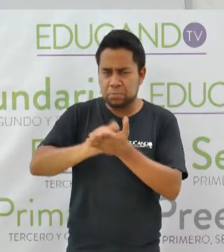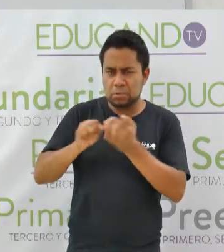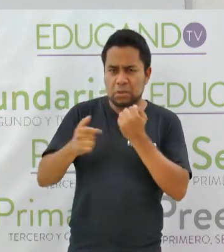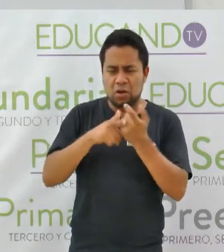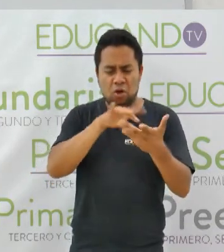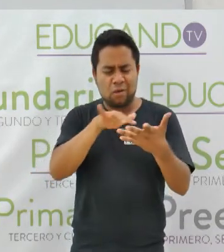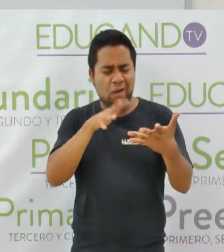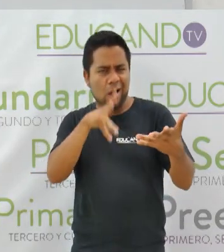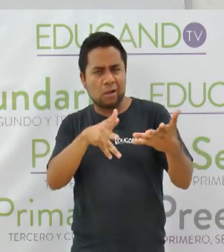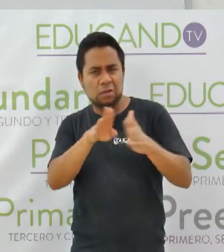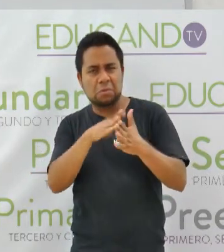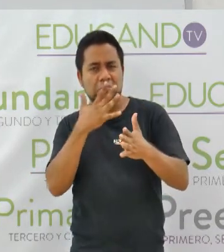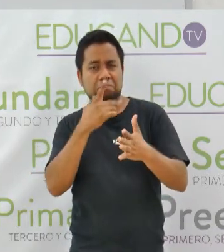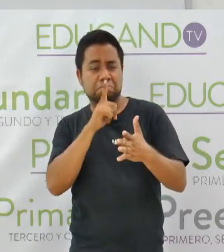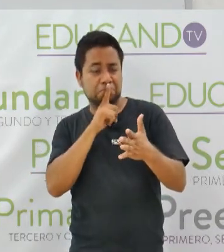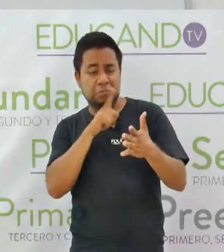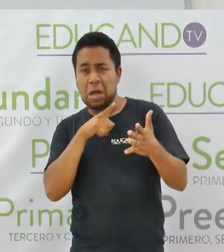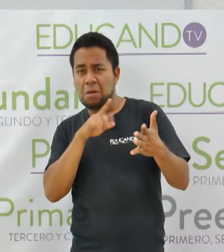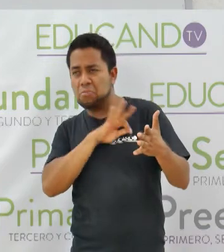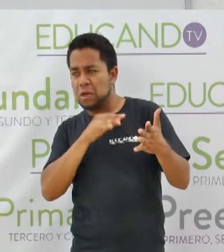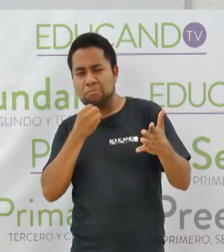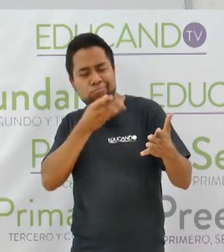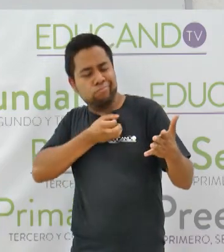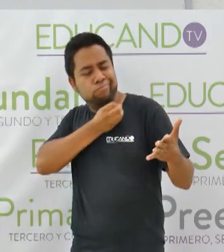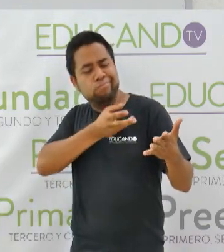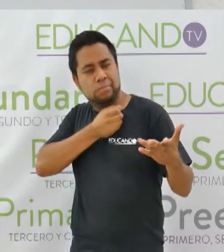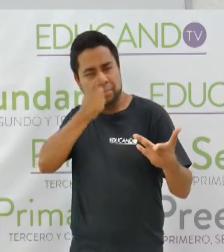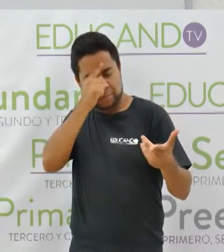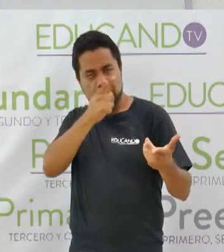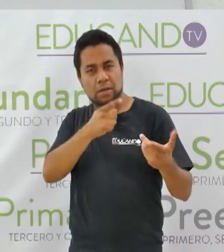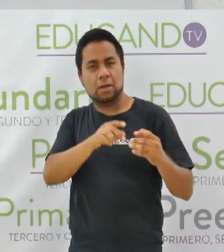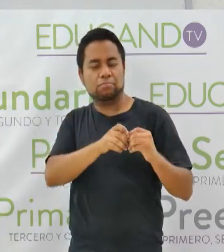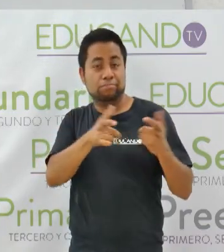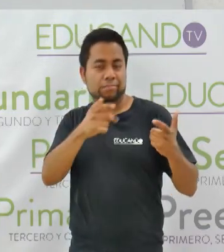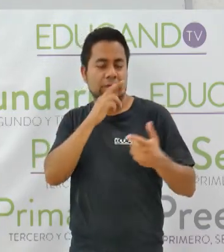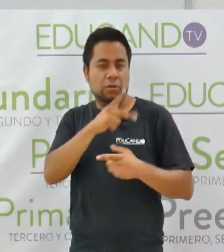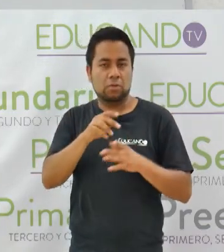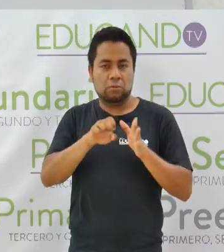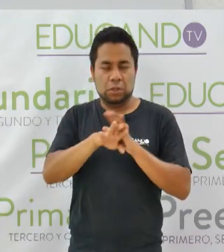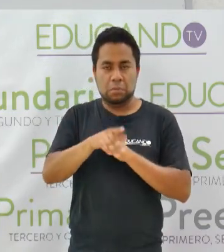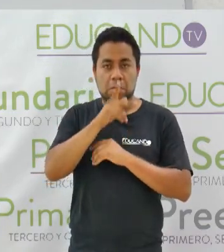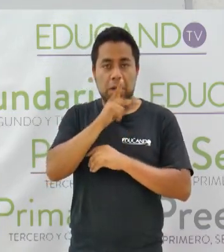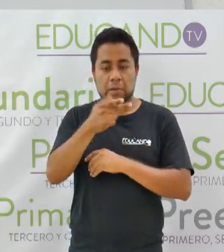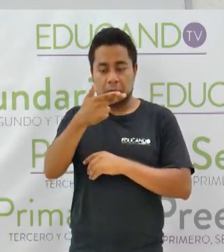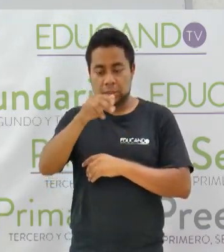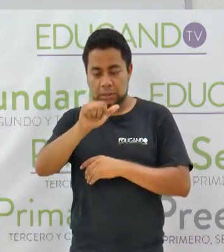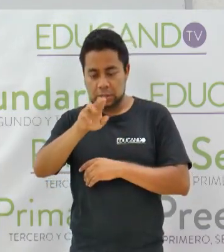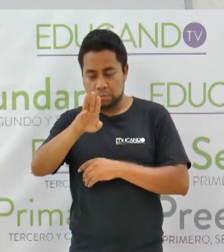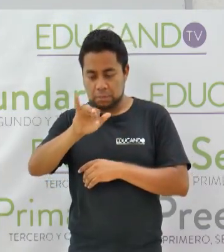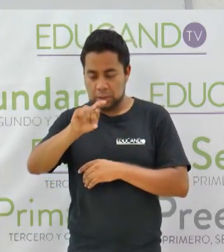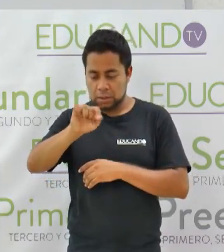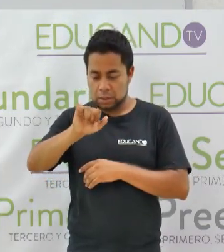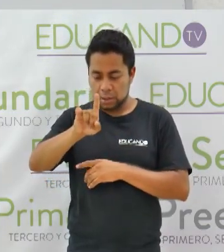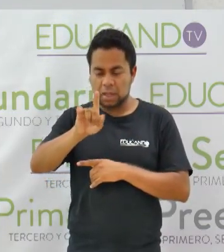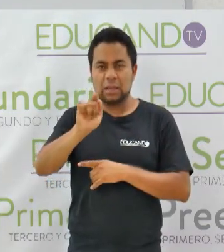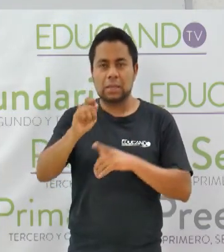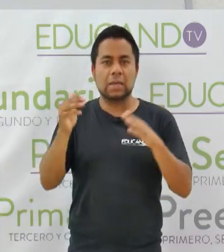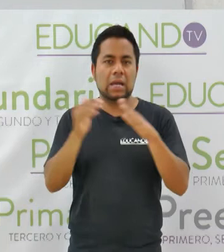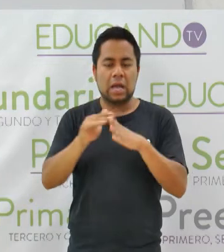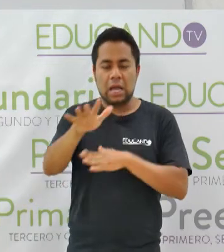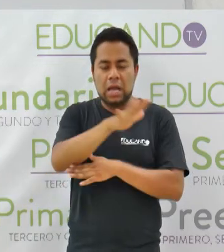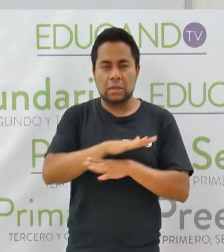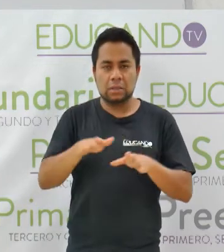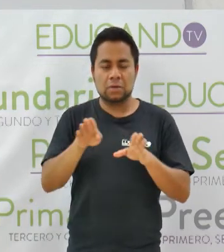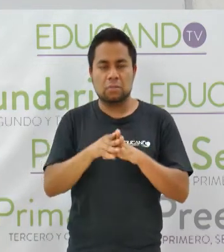o embellecer tu texto. Y palabras como hábitat, ¿bien? Hábitat que